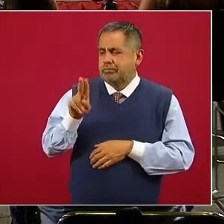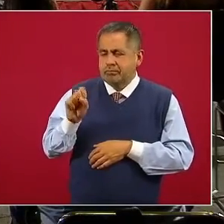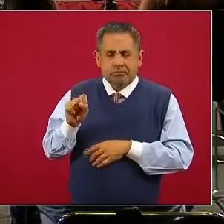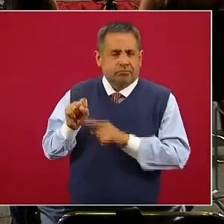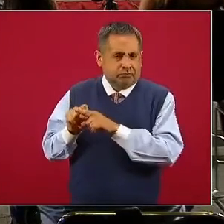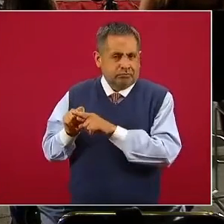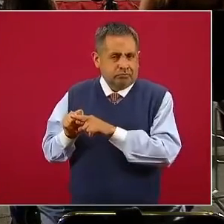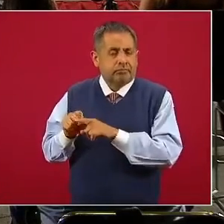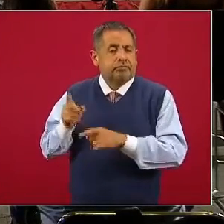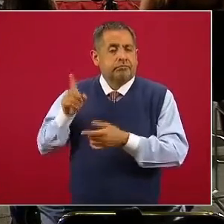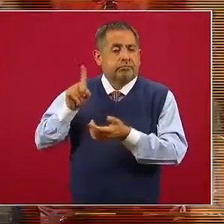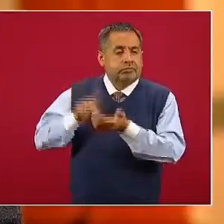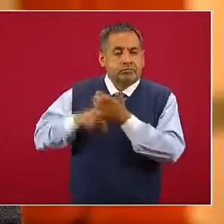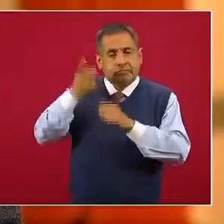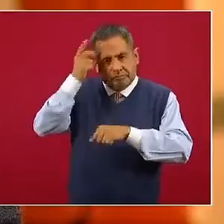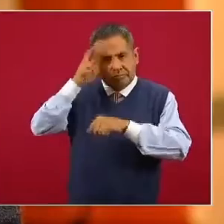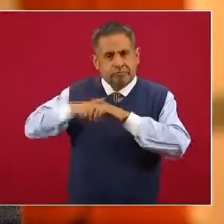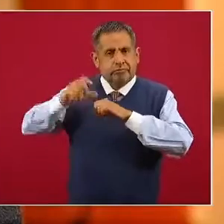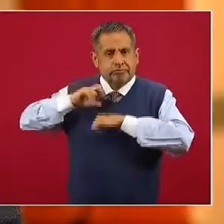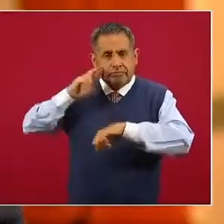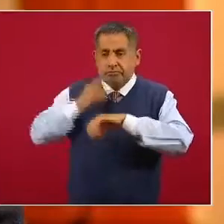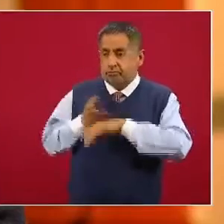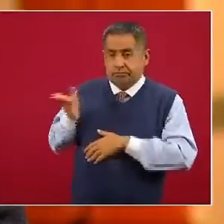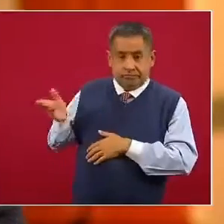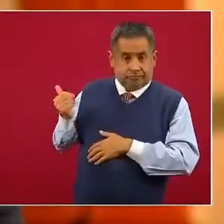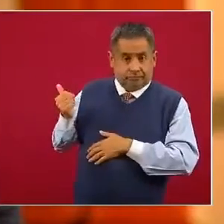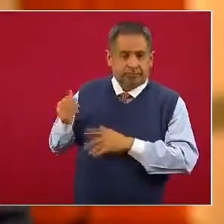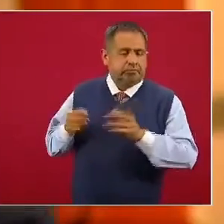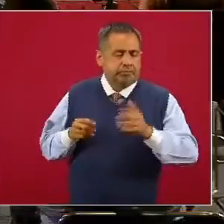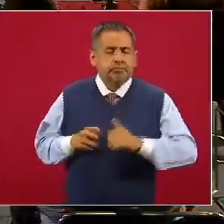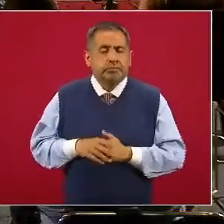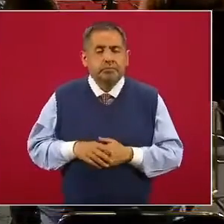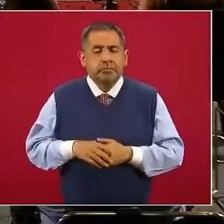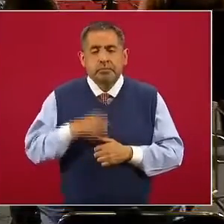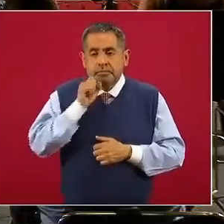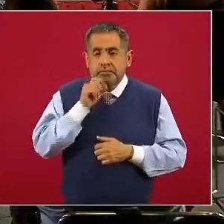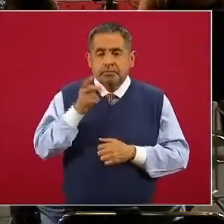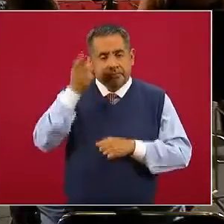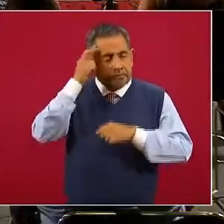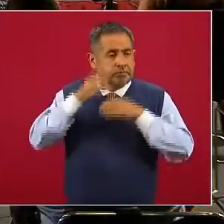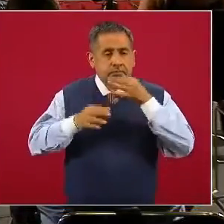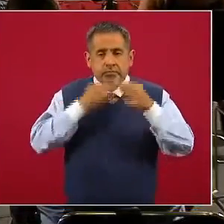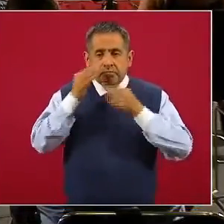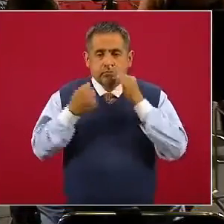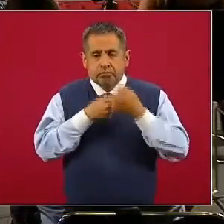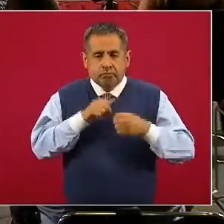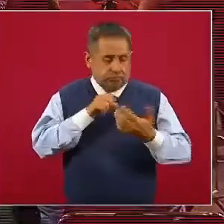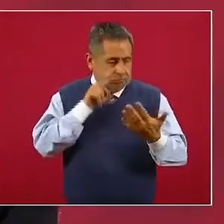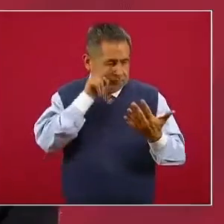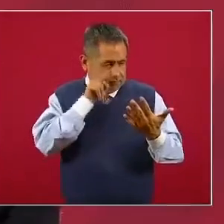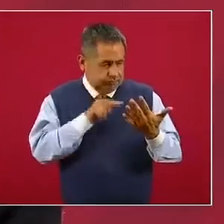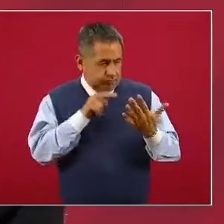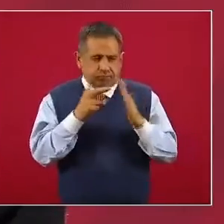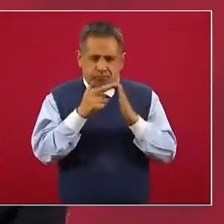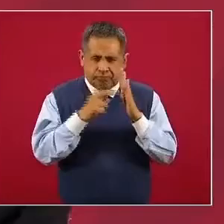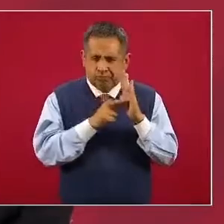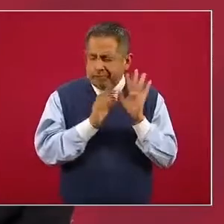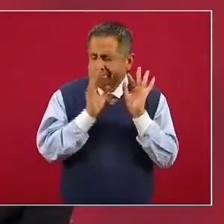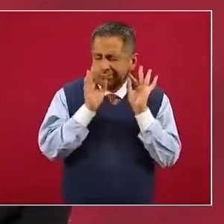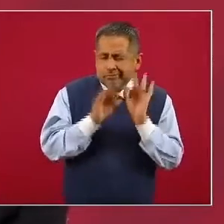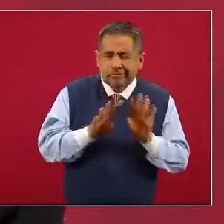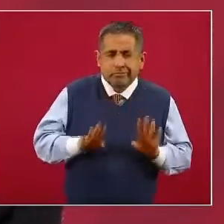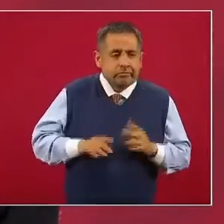preside la Dirección General de Calidad y Educación en Salud, y la Dirección de Promoción de la Salud revisa que el protocolo